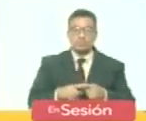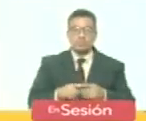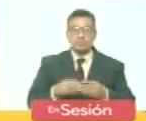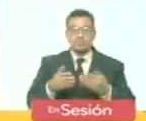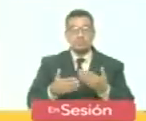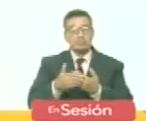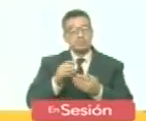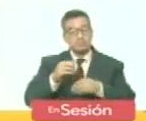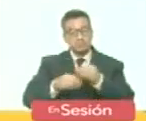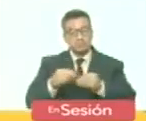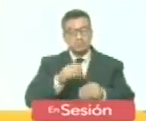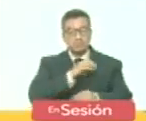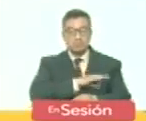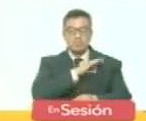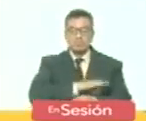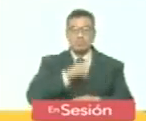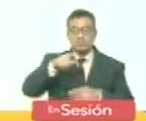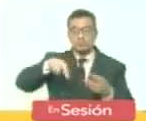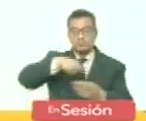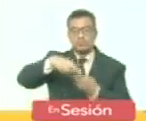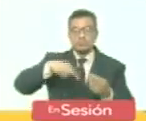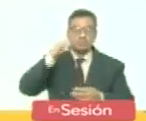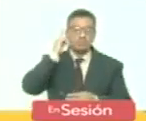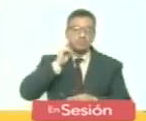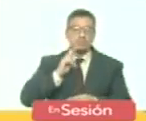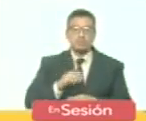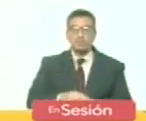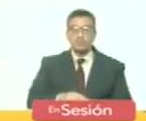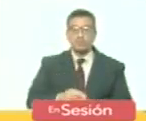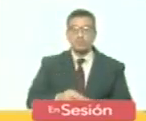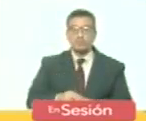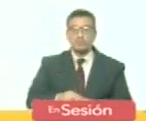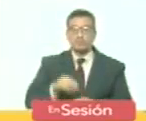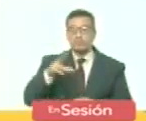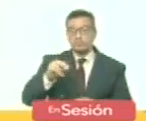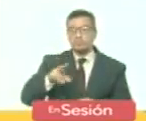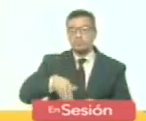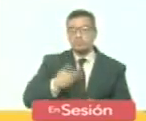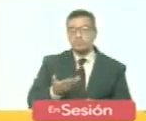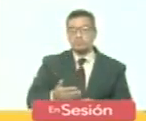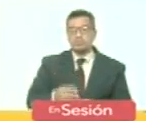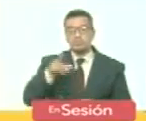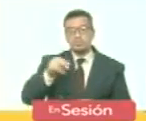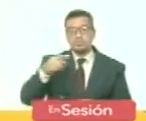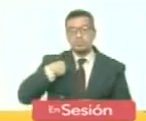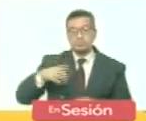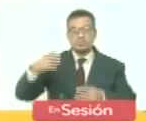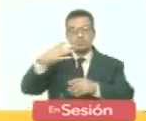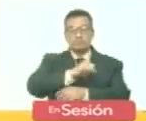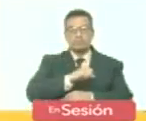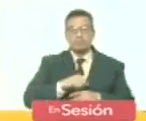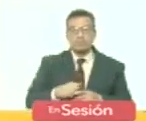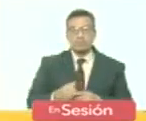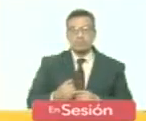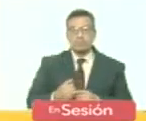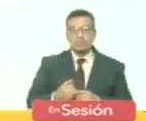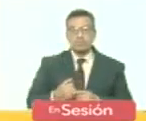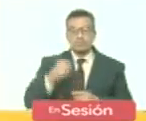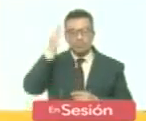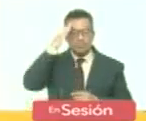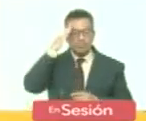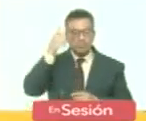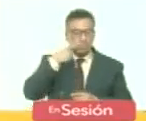social de esta revolución bolivariana, que no pudieron, que no lo lograron. Yo no sé si